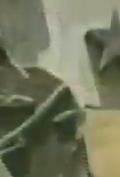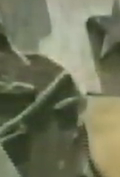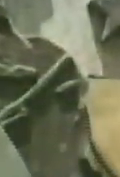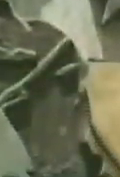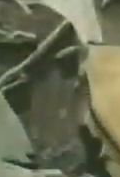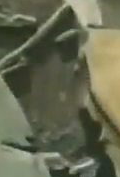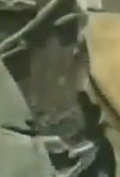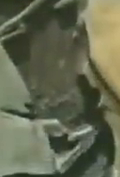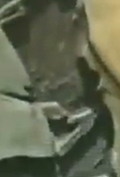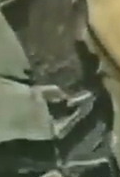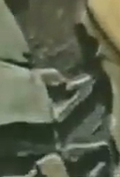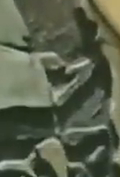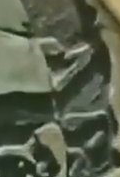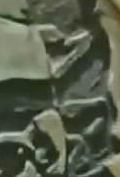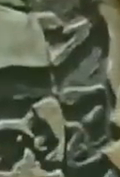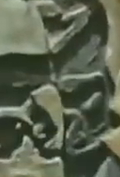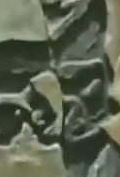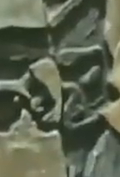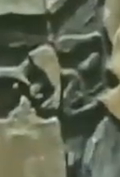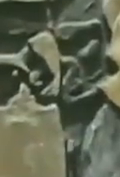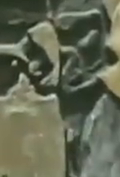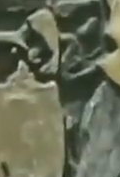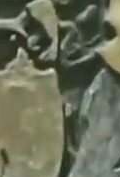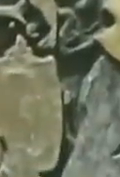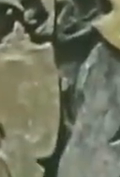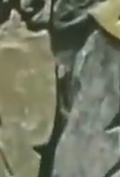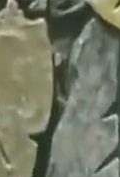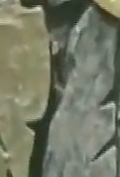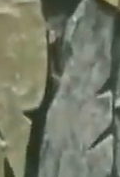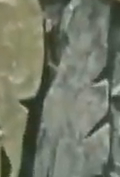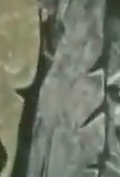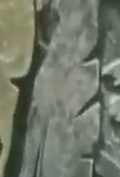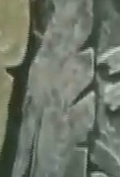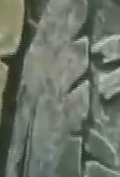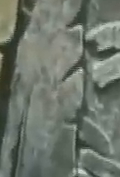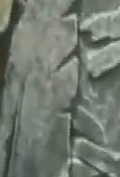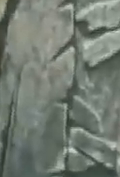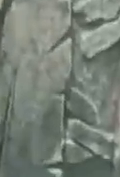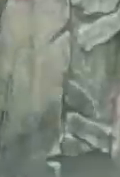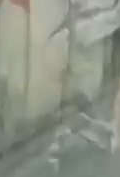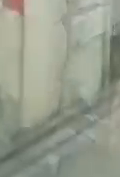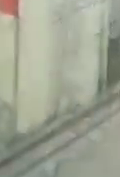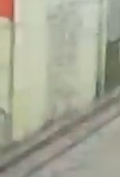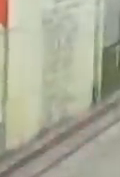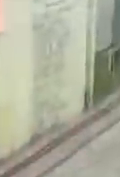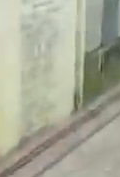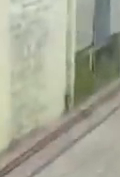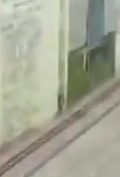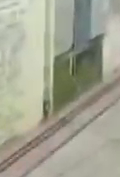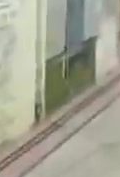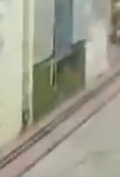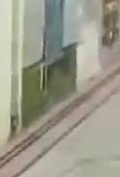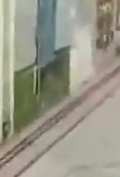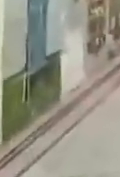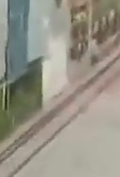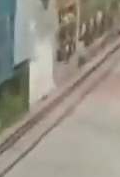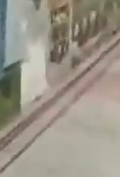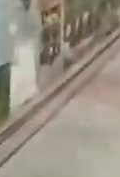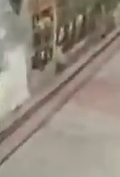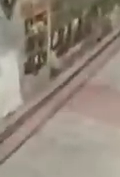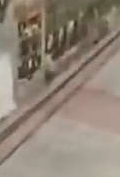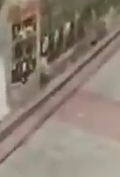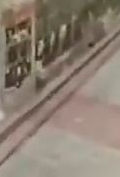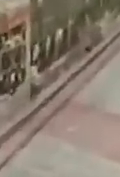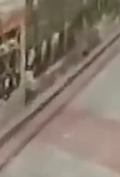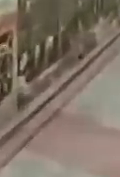castrense, Nicolás Maduro Moros, quien estará encabezando el acto de transmisión de mando de la Fuerza Armada Nacional Bolivariana,